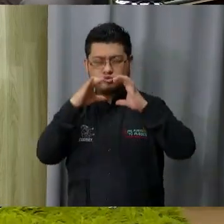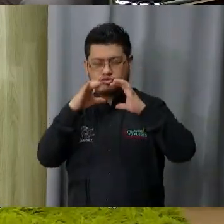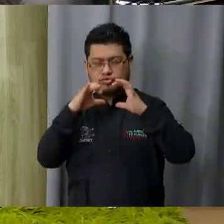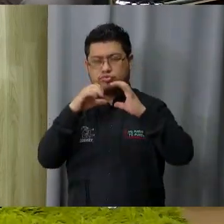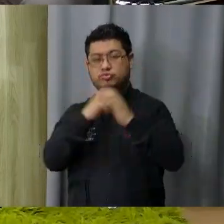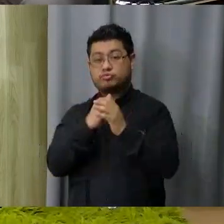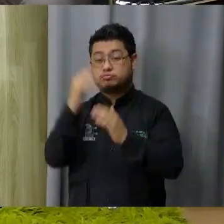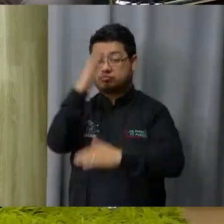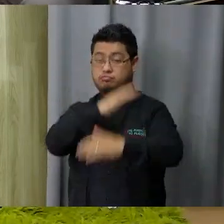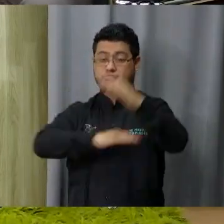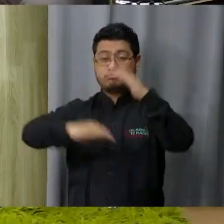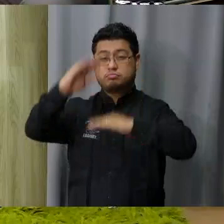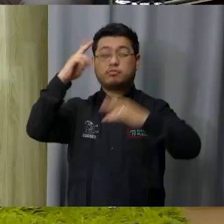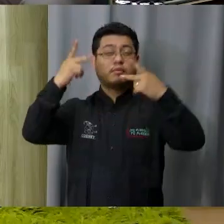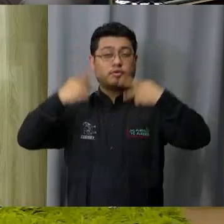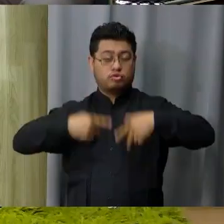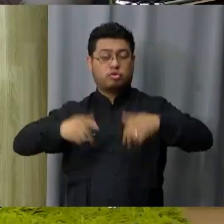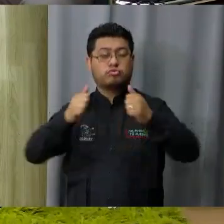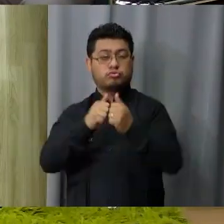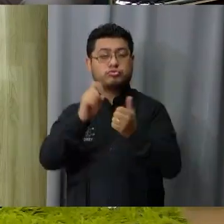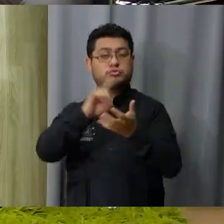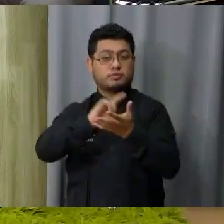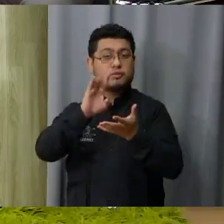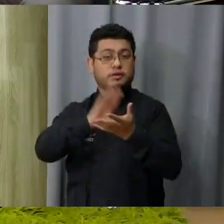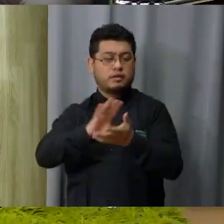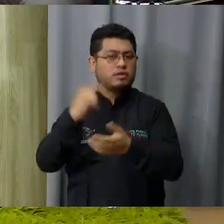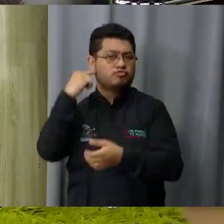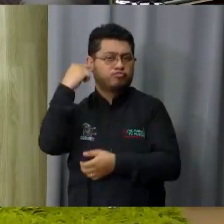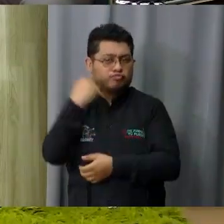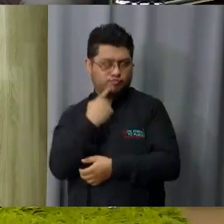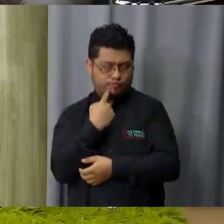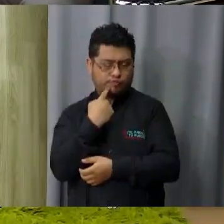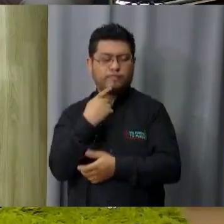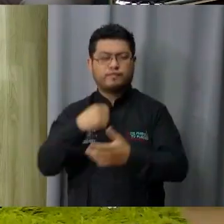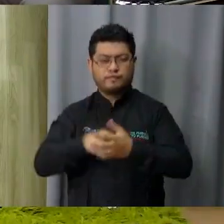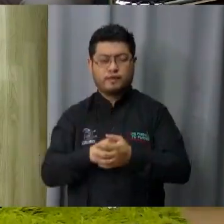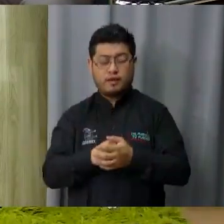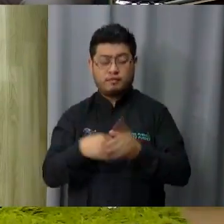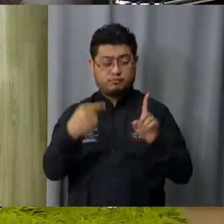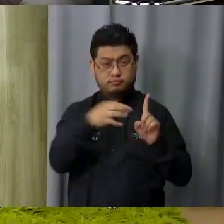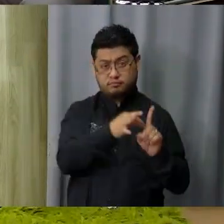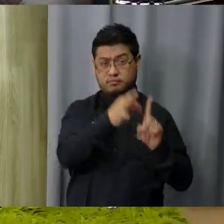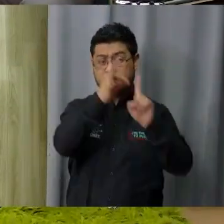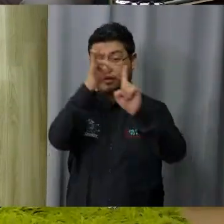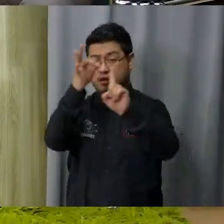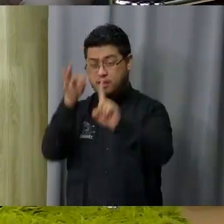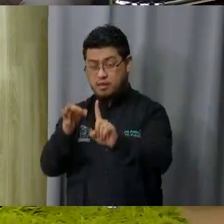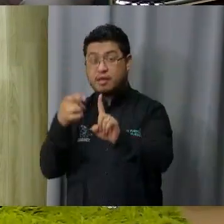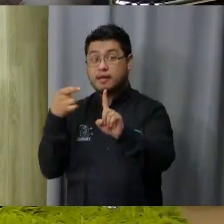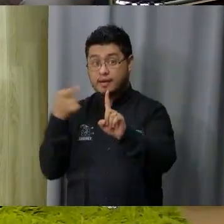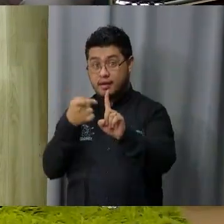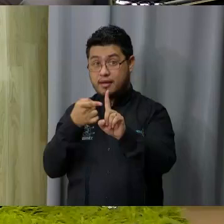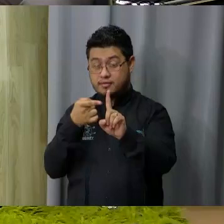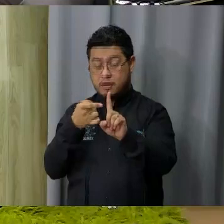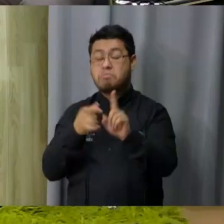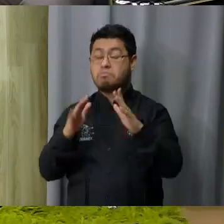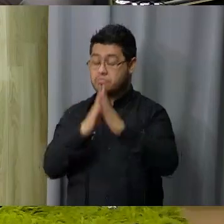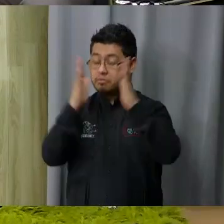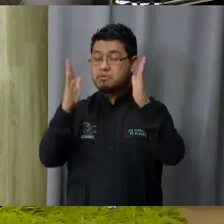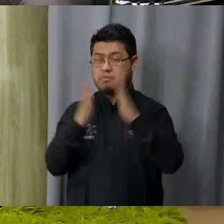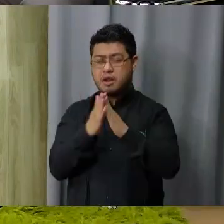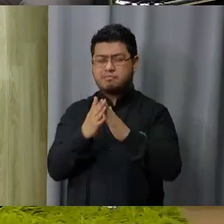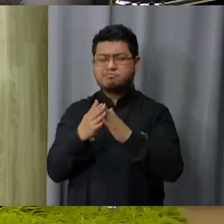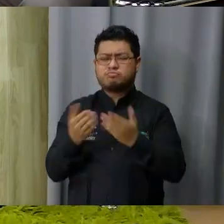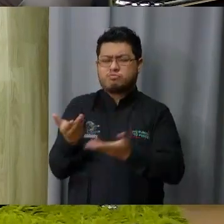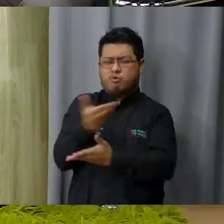y Superación de las Personas con Discapacidad Auditiva, ¿no? Que viene con una vivencia muy, muy, muy fuerte, muy,